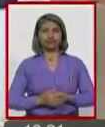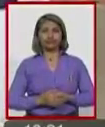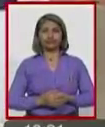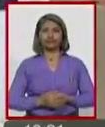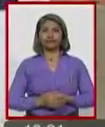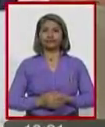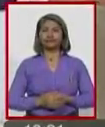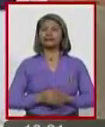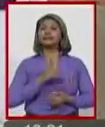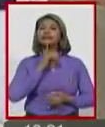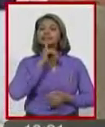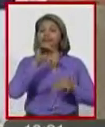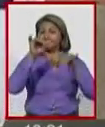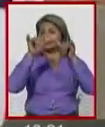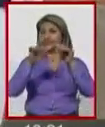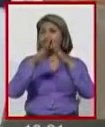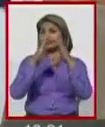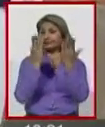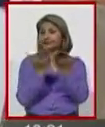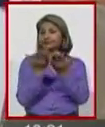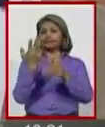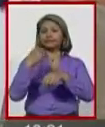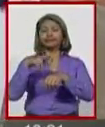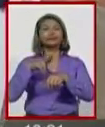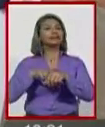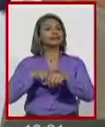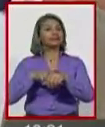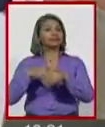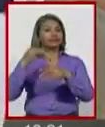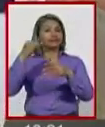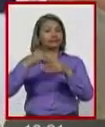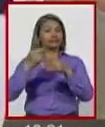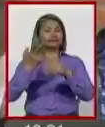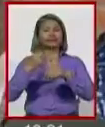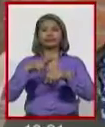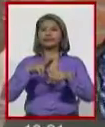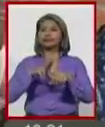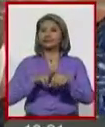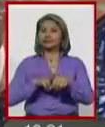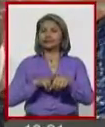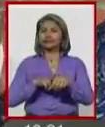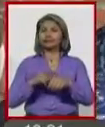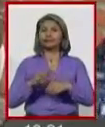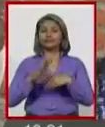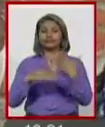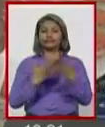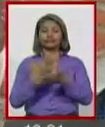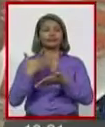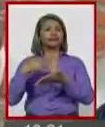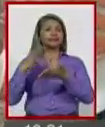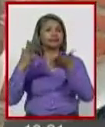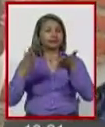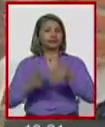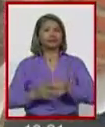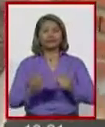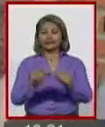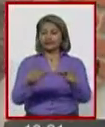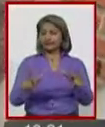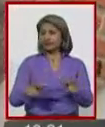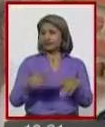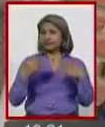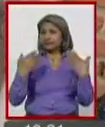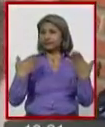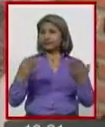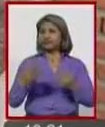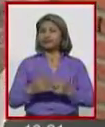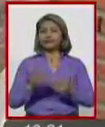asegurar al niño aquí. Todo está normal, estamos inscribiendo con normalidad. Todos los estudiantes de la zona